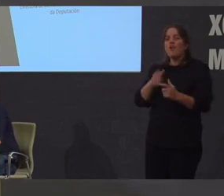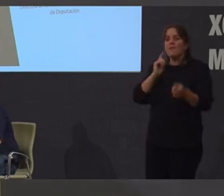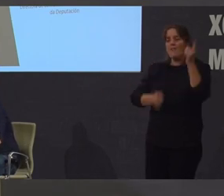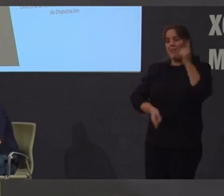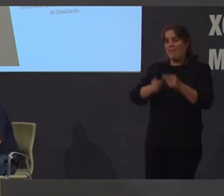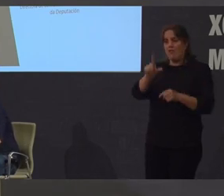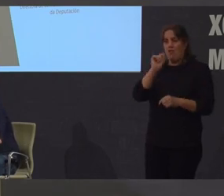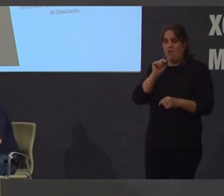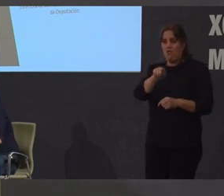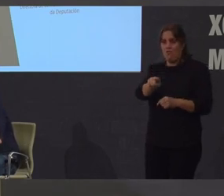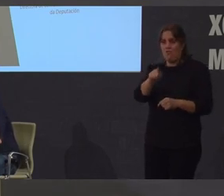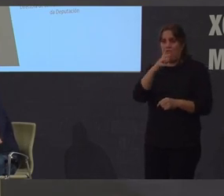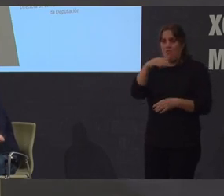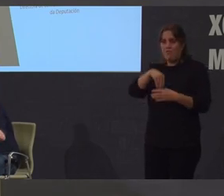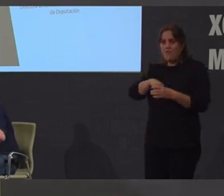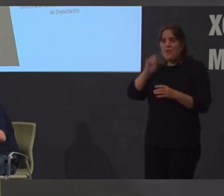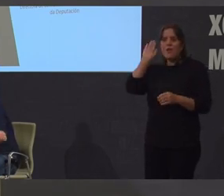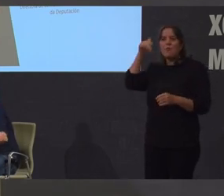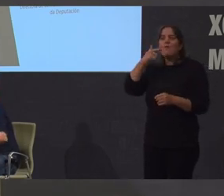Federal Alemana,